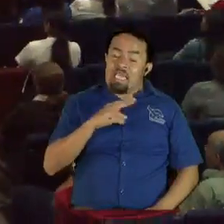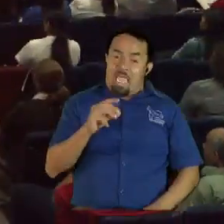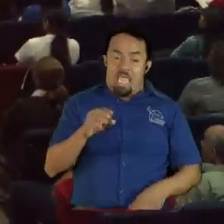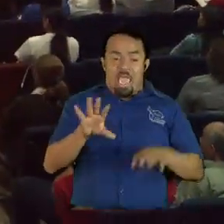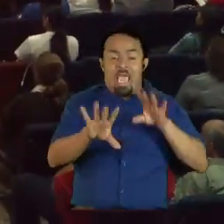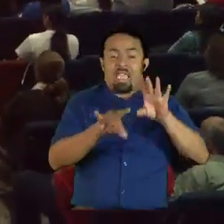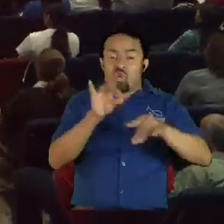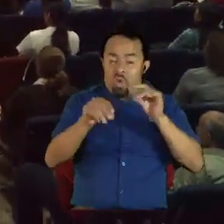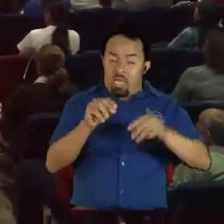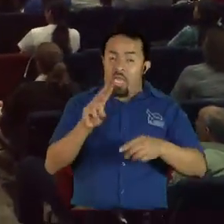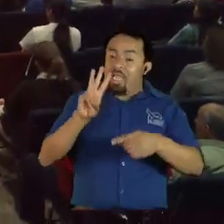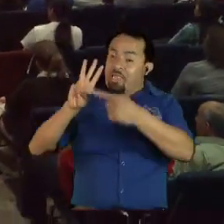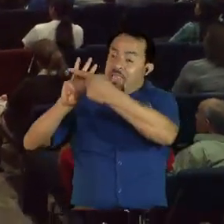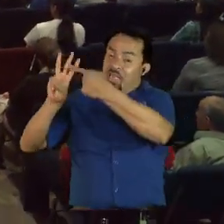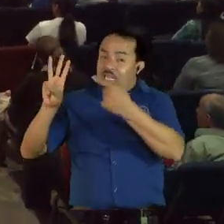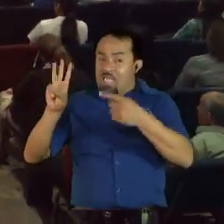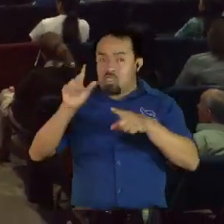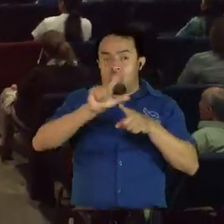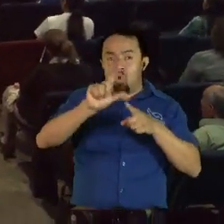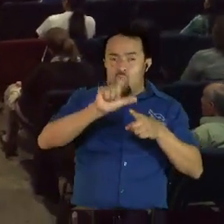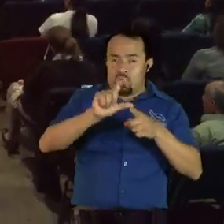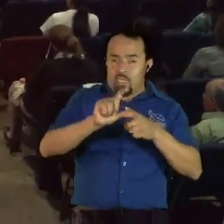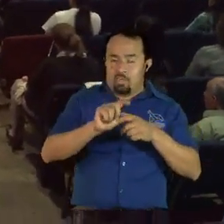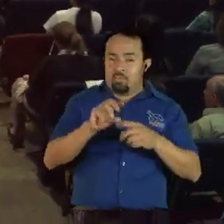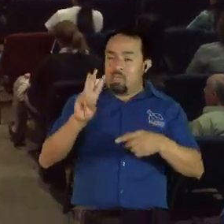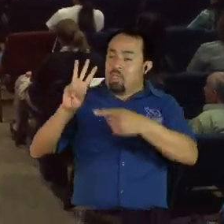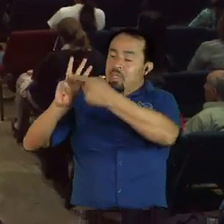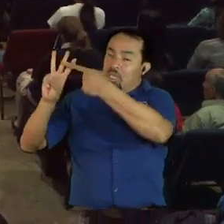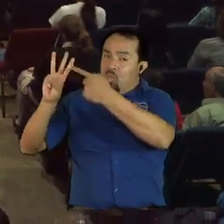acuerda qué tres cosas le dijeron? ¿Cuál le dijeron?